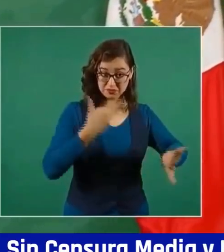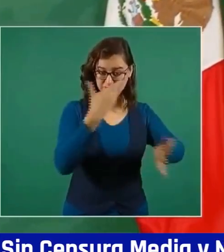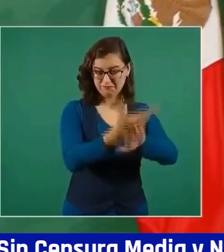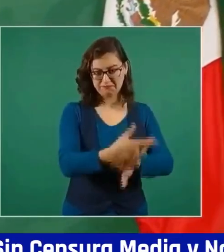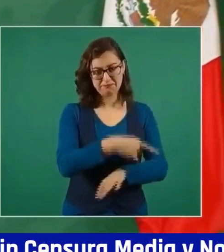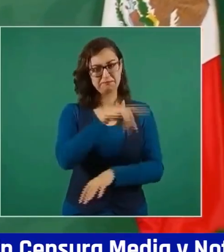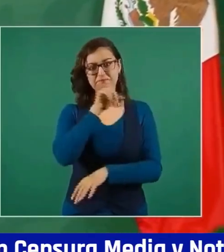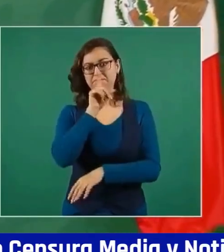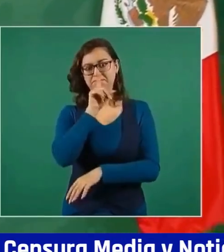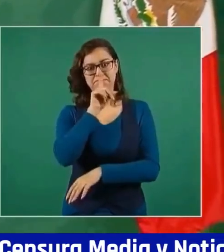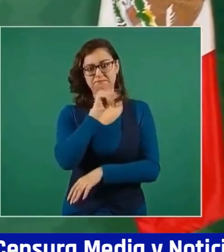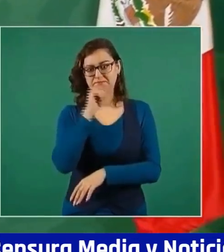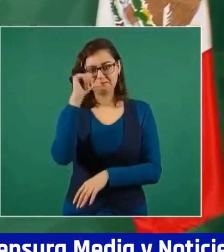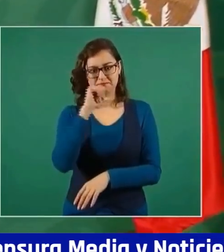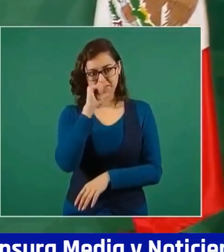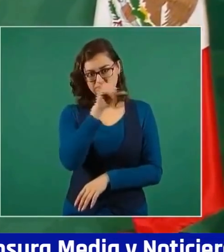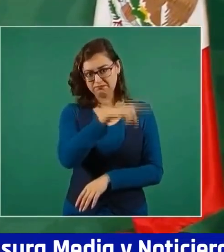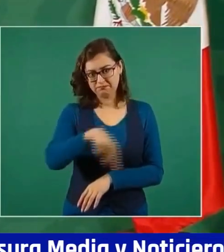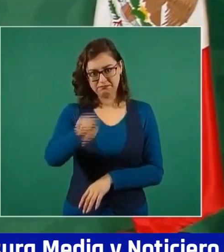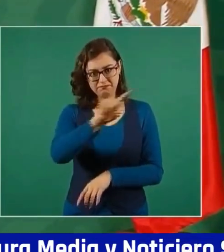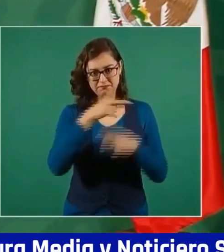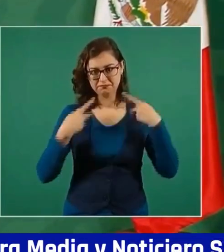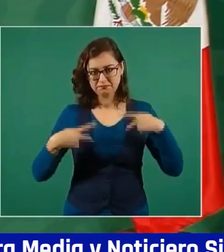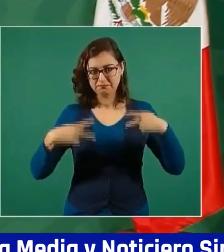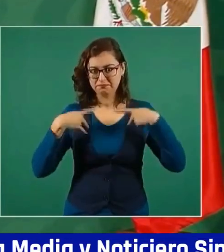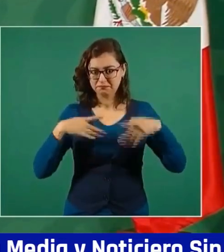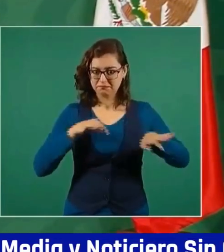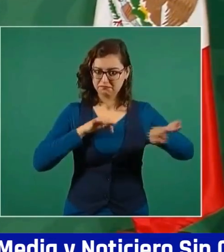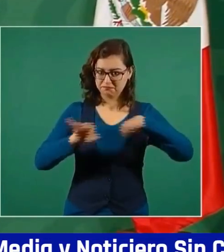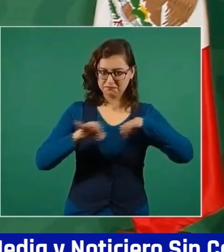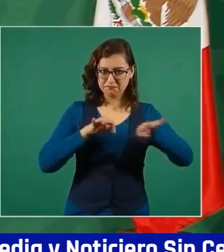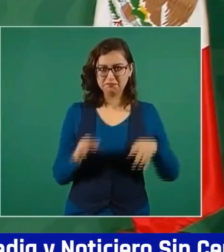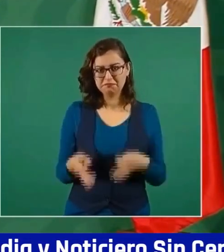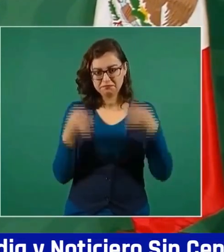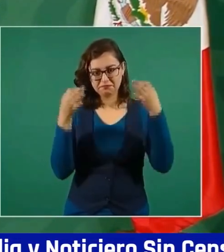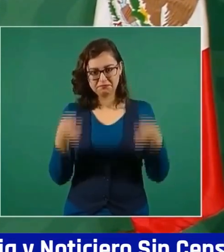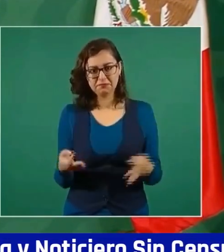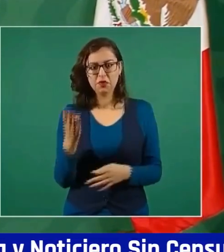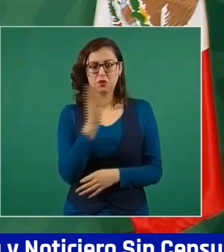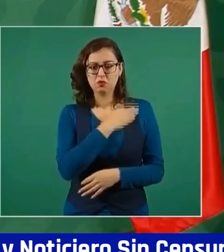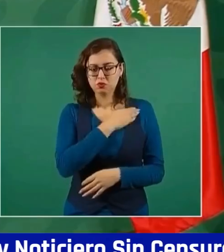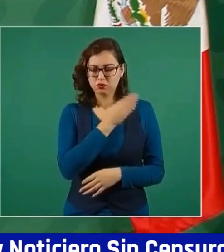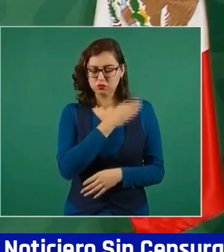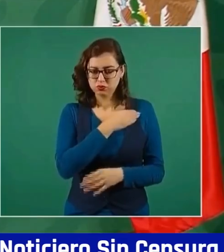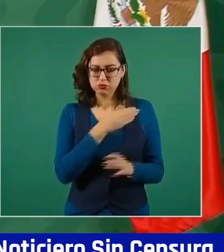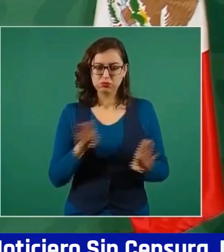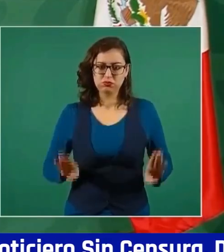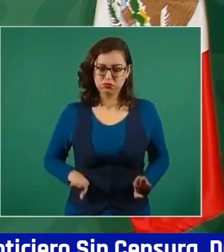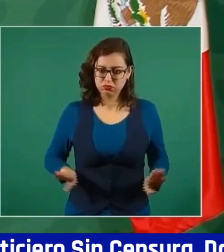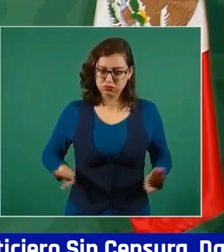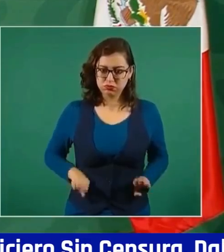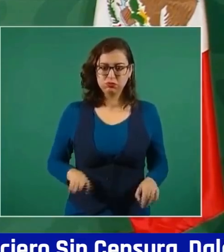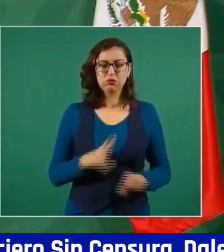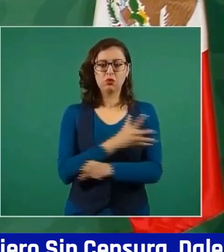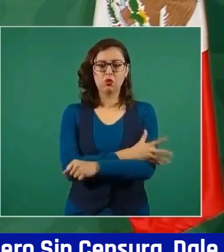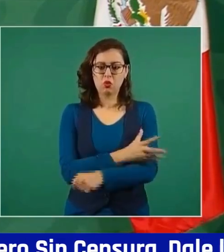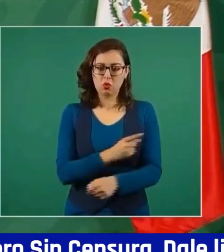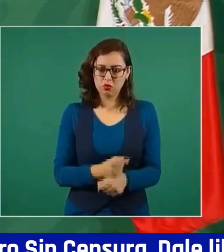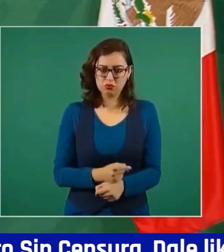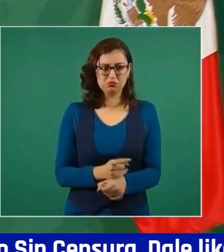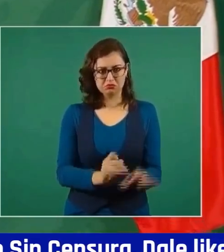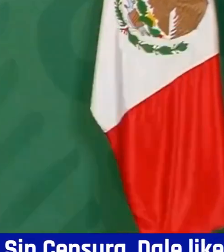pueblo trabajador, un pueblo bueno, honesto,